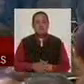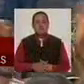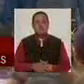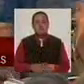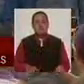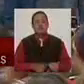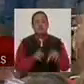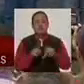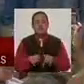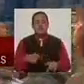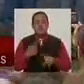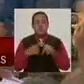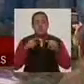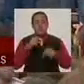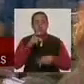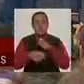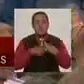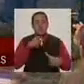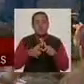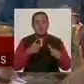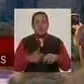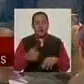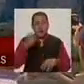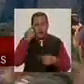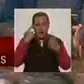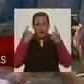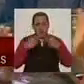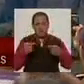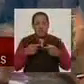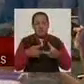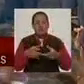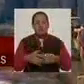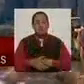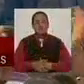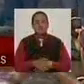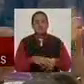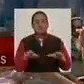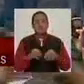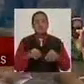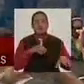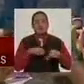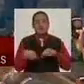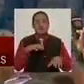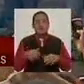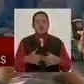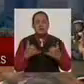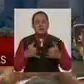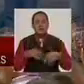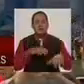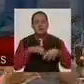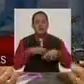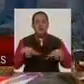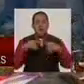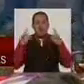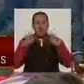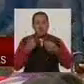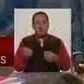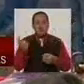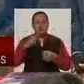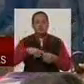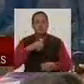por ello que los pobladores han saludado esta iniciativa de realizar esta acción cívica de inclusión